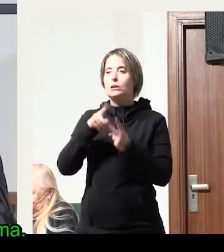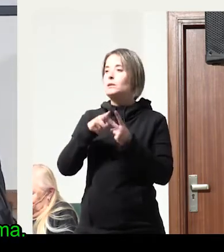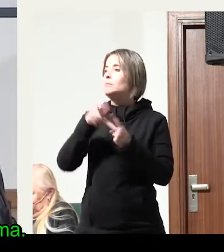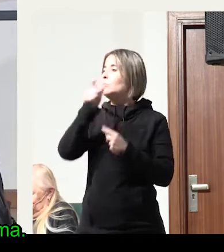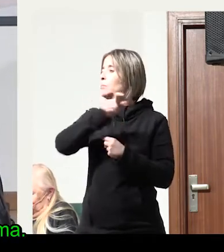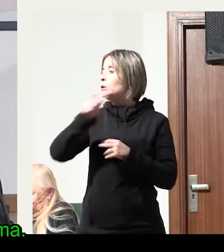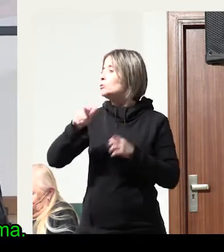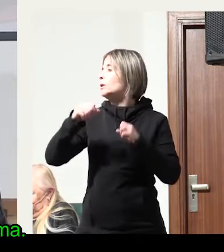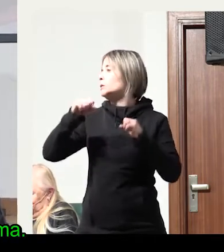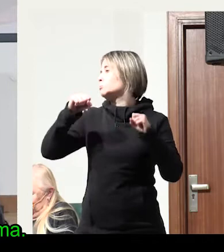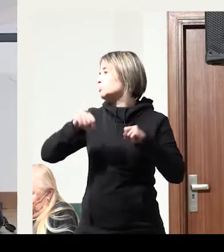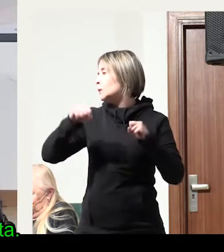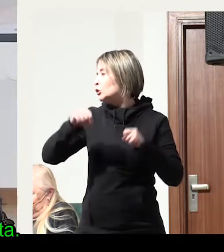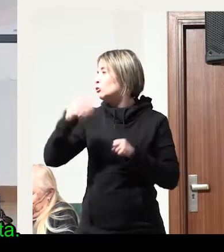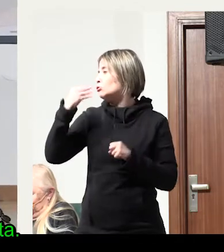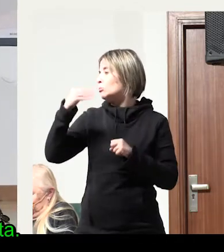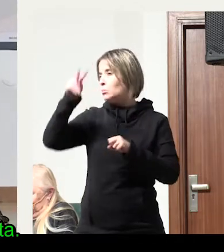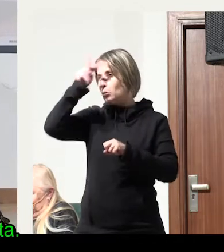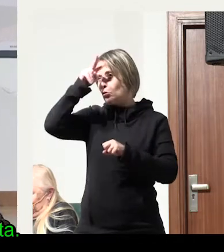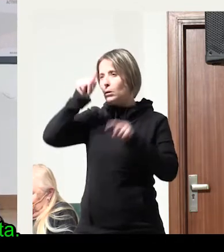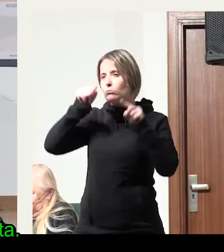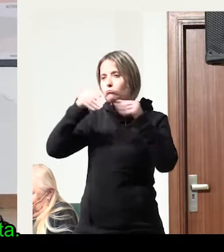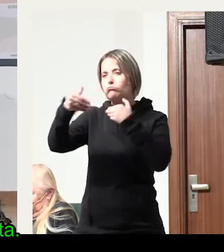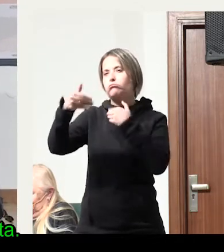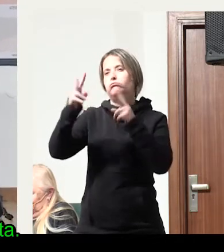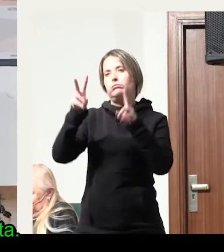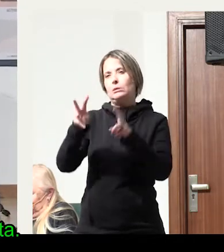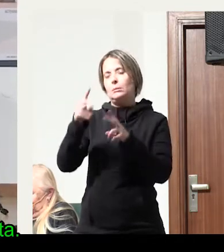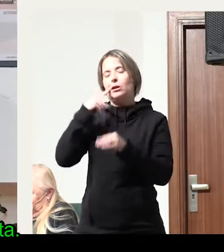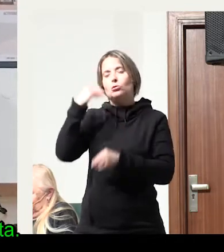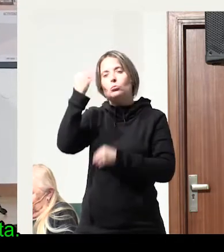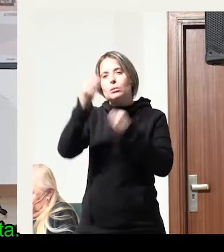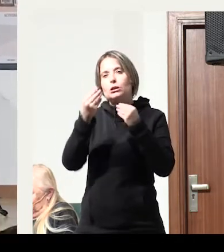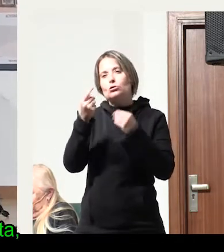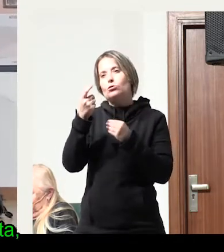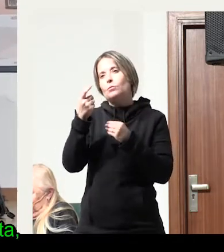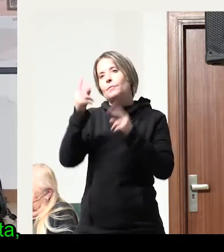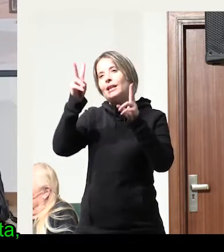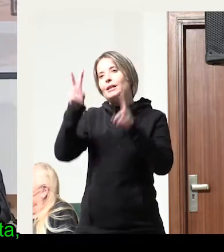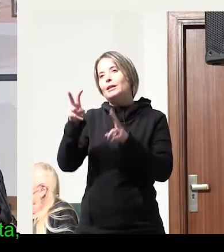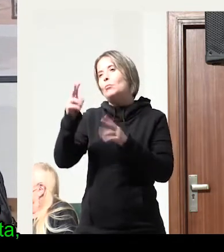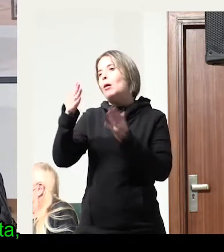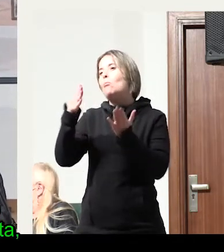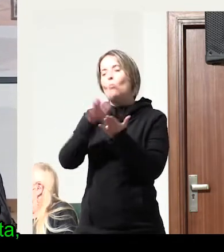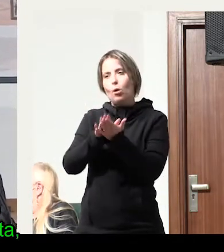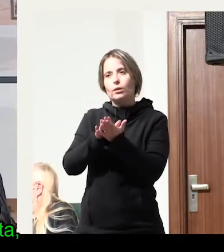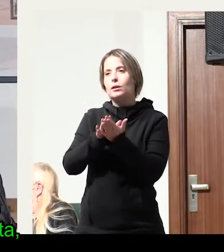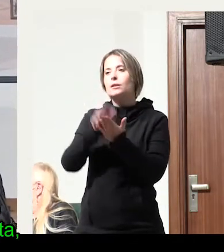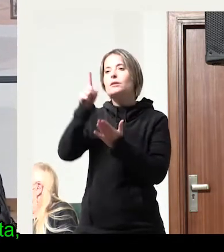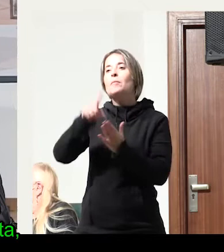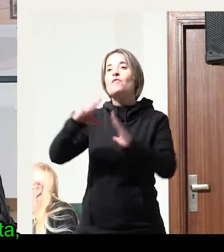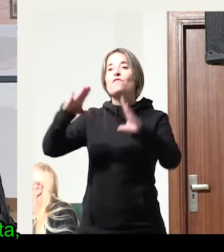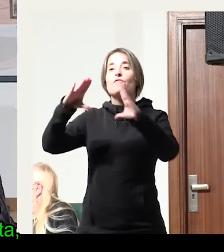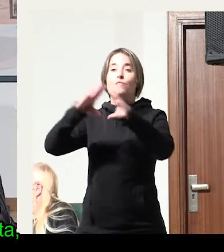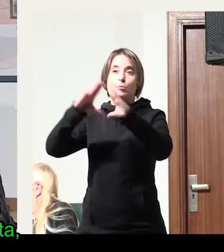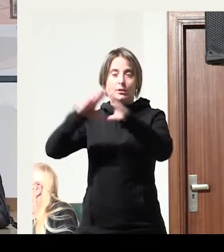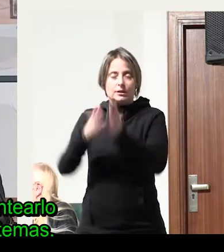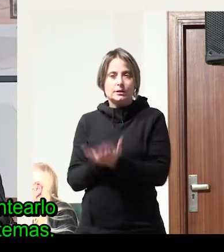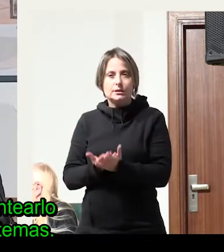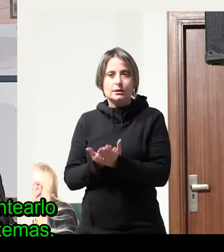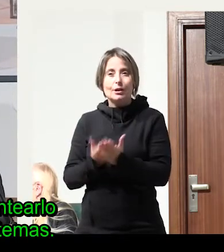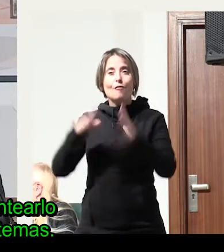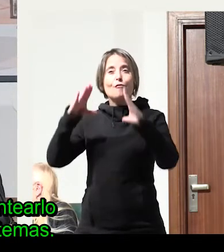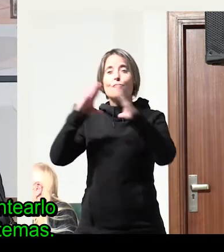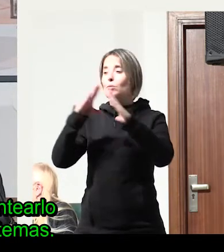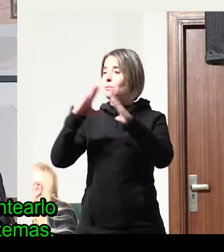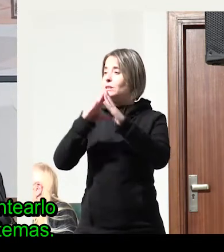mucho en ese tema. Yo creo que la muerte tiene que ser un tema feminista. Cuando digo que la muerte tiene que ser un tema feminista, quiere decir que tenemos